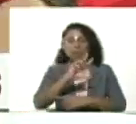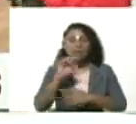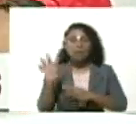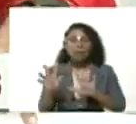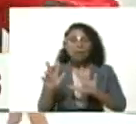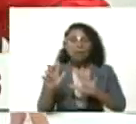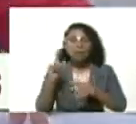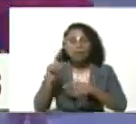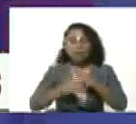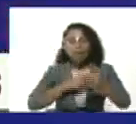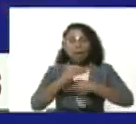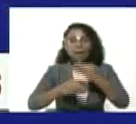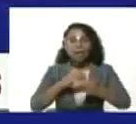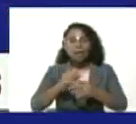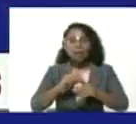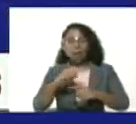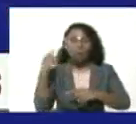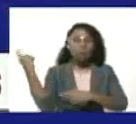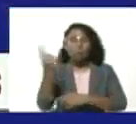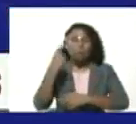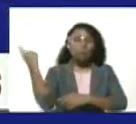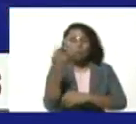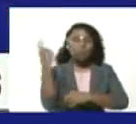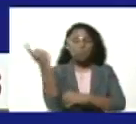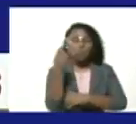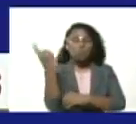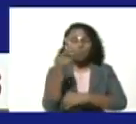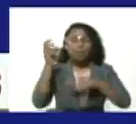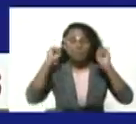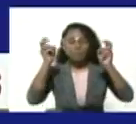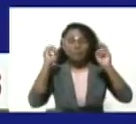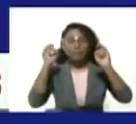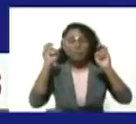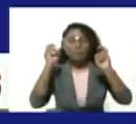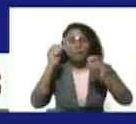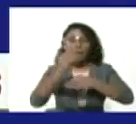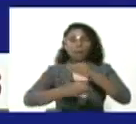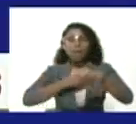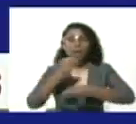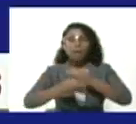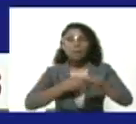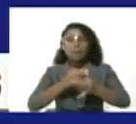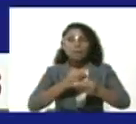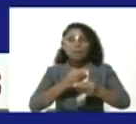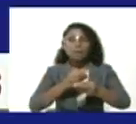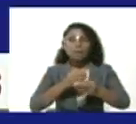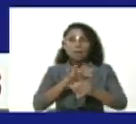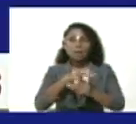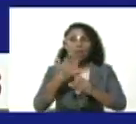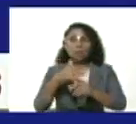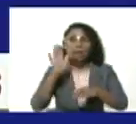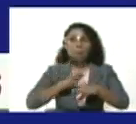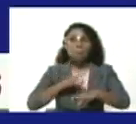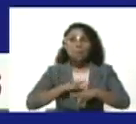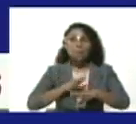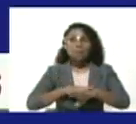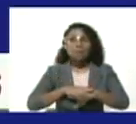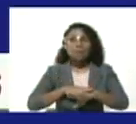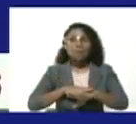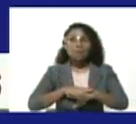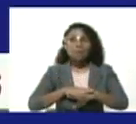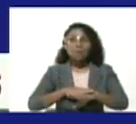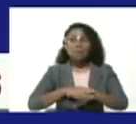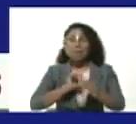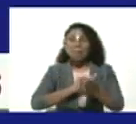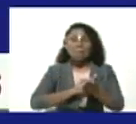se convirtió en un ciclón tropical. Imagínense la cantidad de energía que lleva, y es la situación que estamos hablando de las